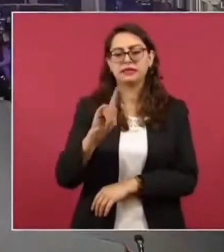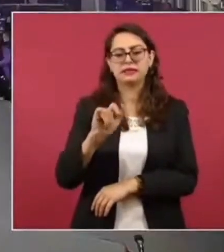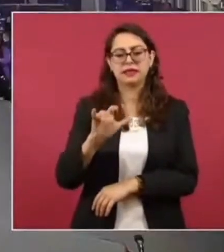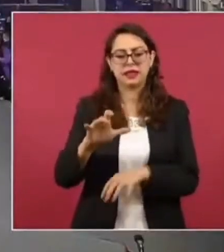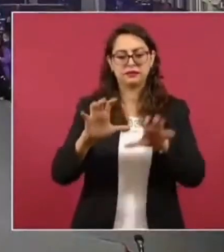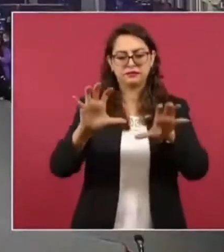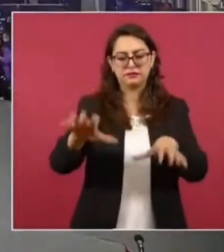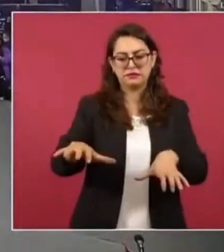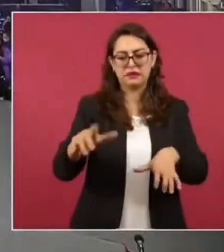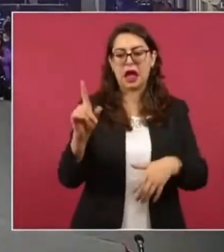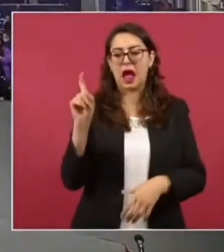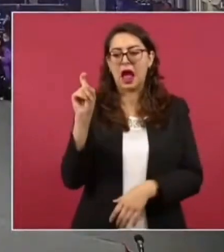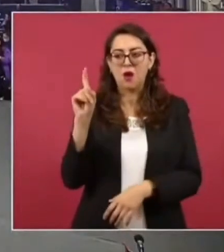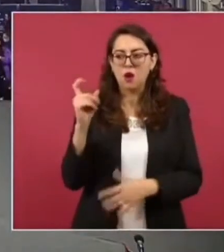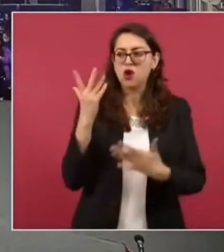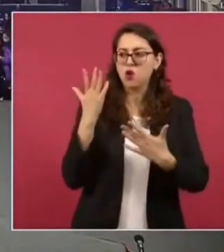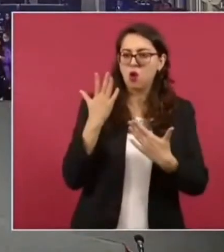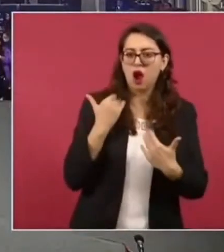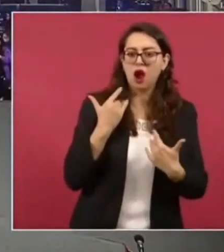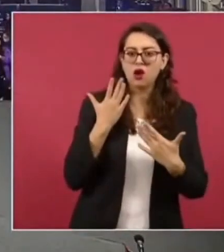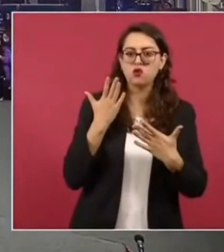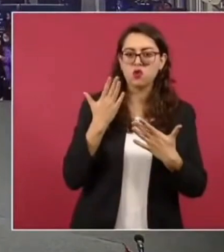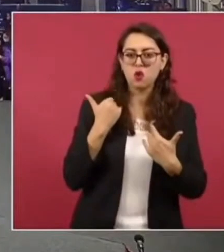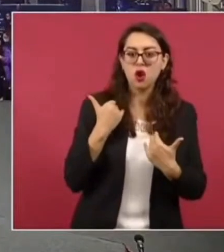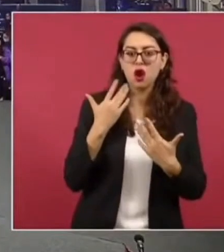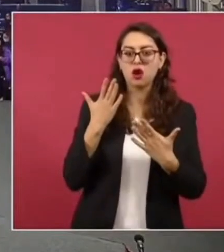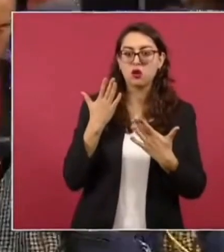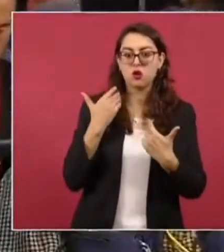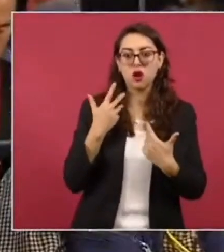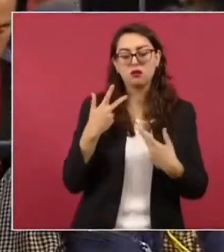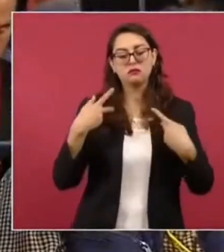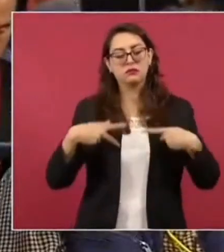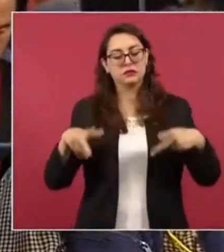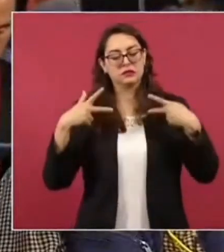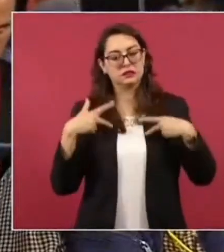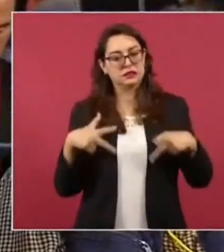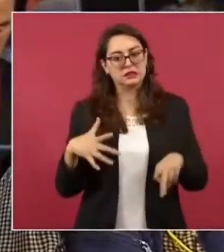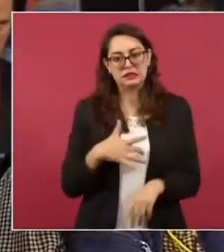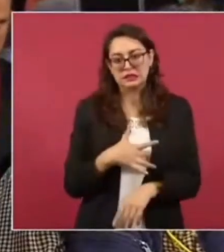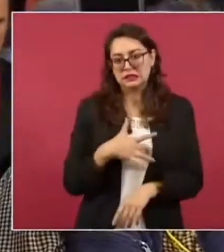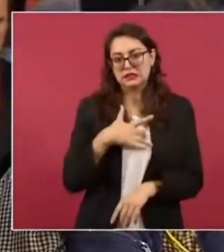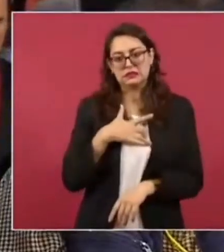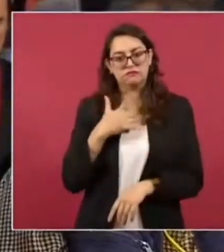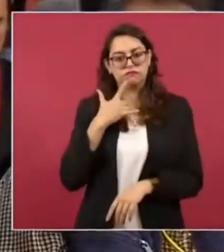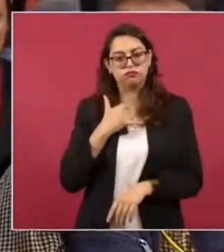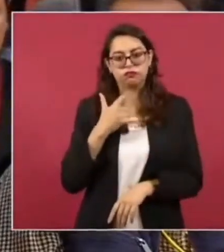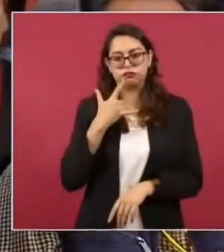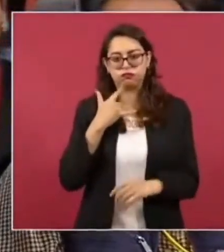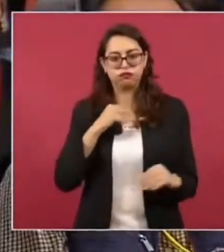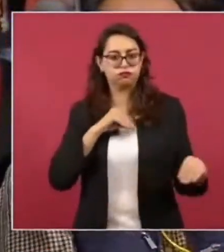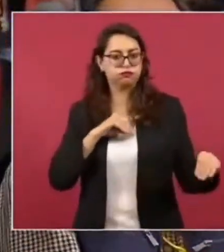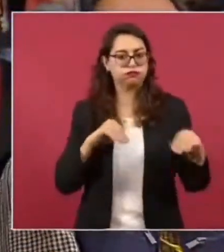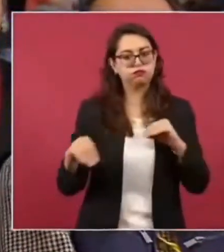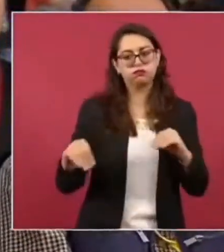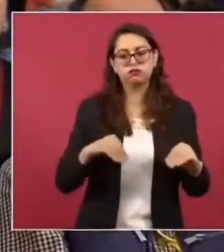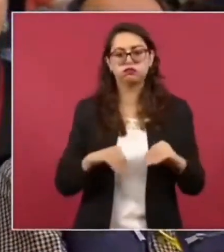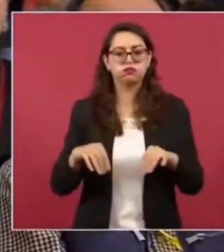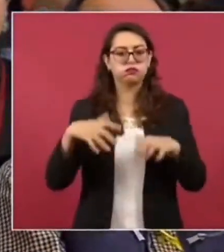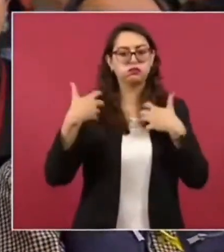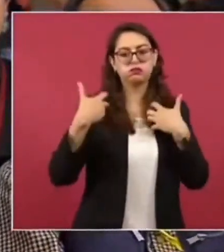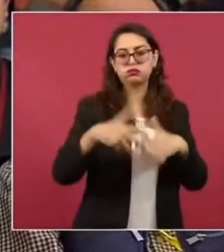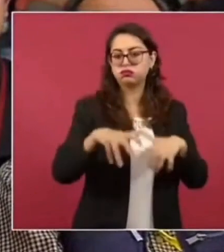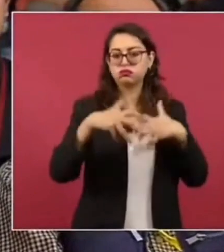generó movilizaciones sociales para captar la atención de los gobiernos estatal y municipal.